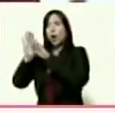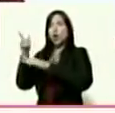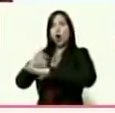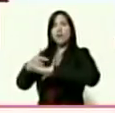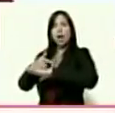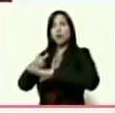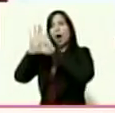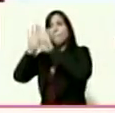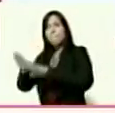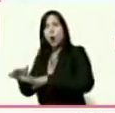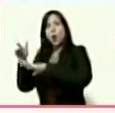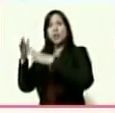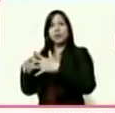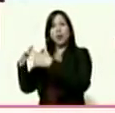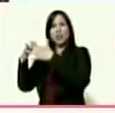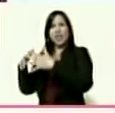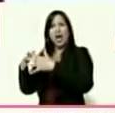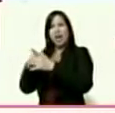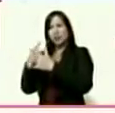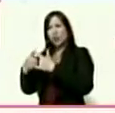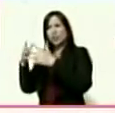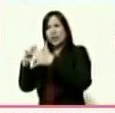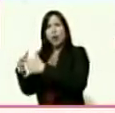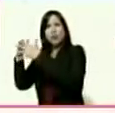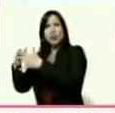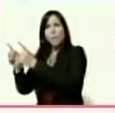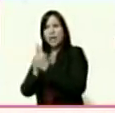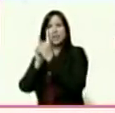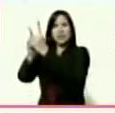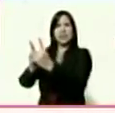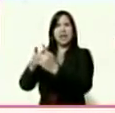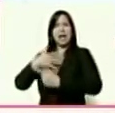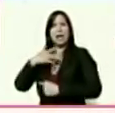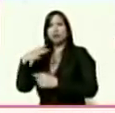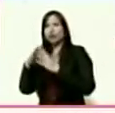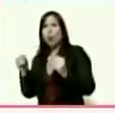Ellos que persiguen a todo el mundo, entonces se sienten